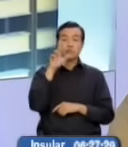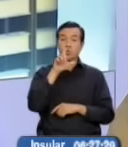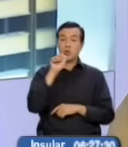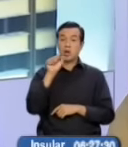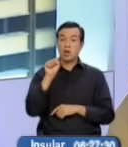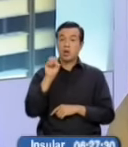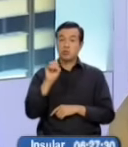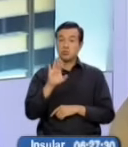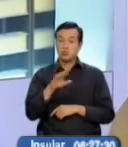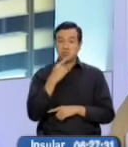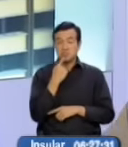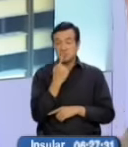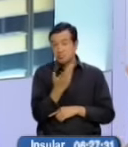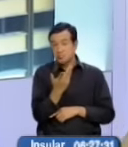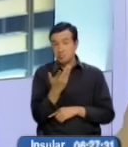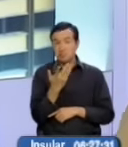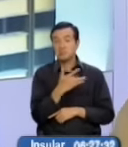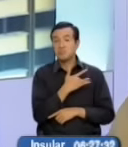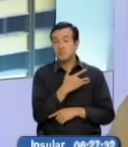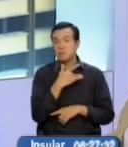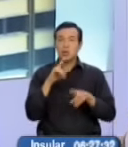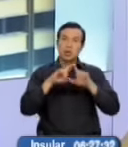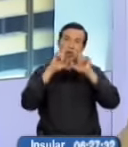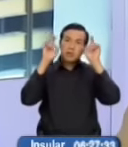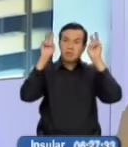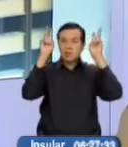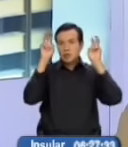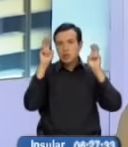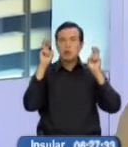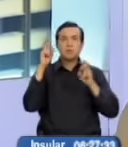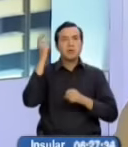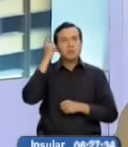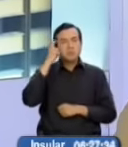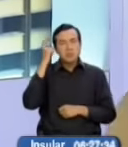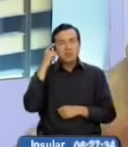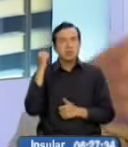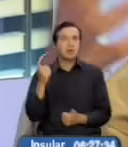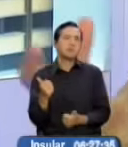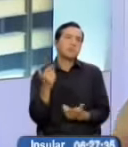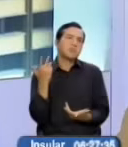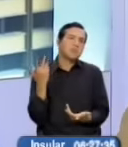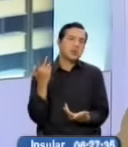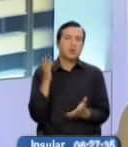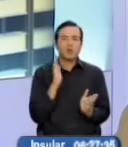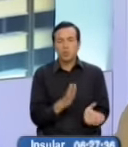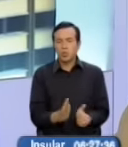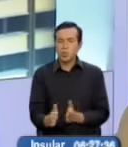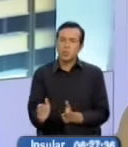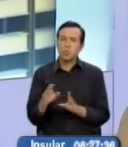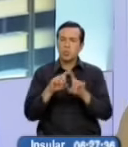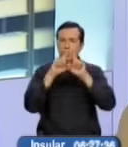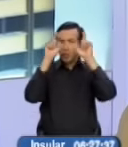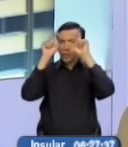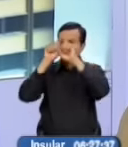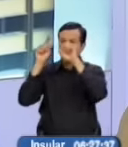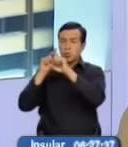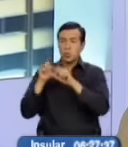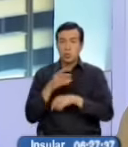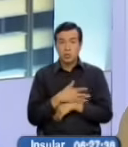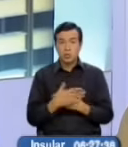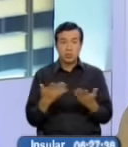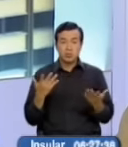ejemplo, del espíritu empresarial, del sentido común que logra organizarse en la empresa, es